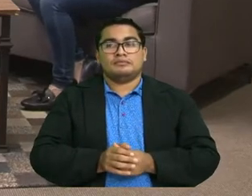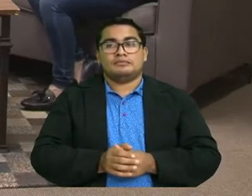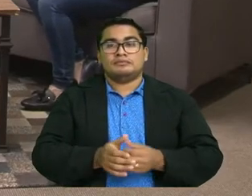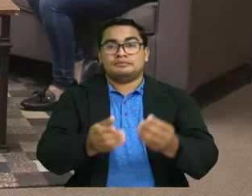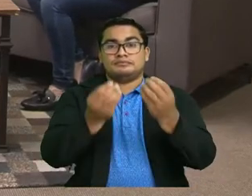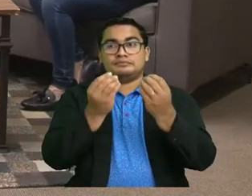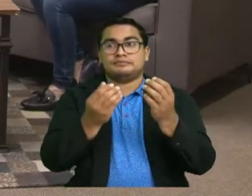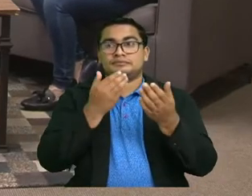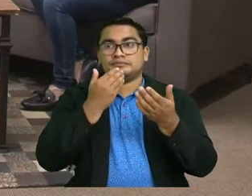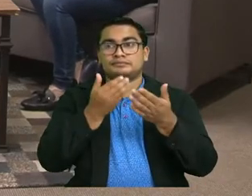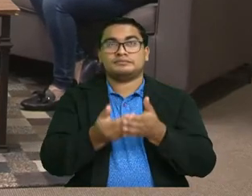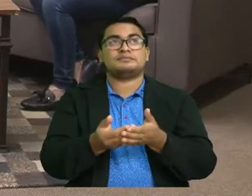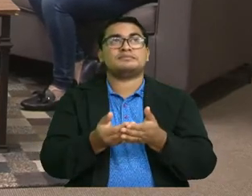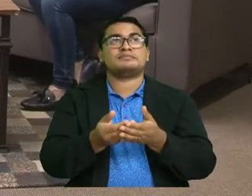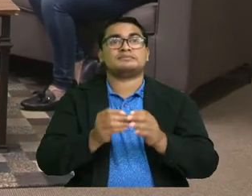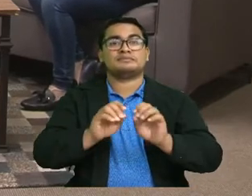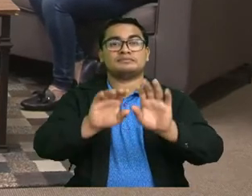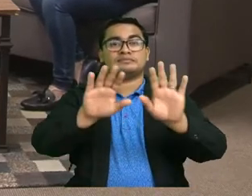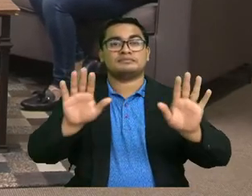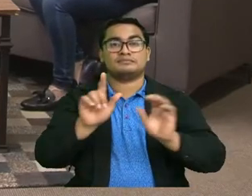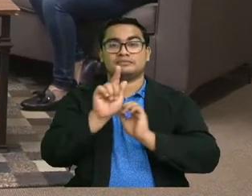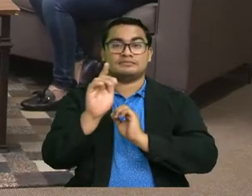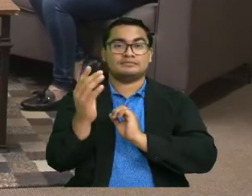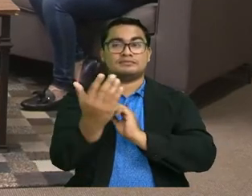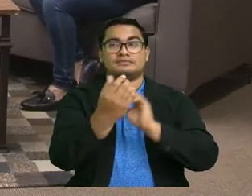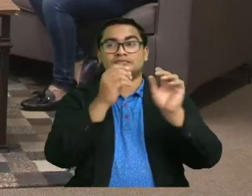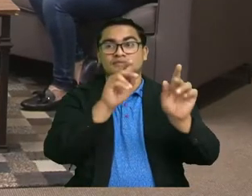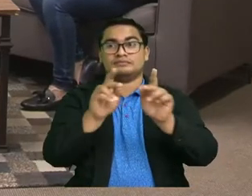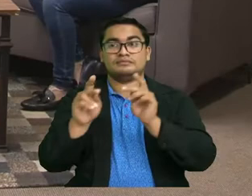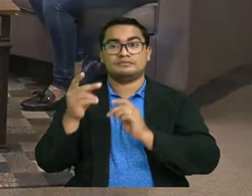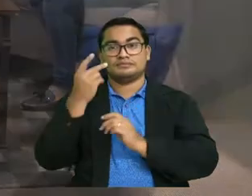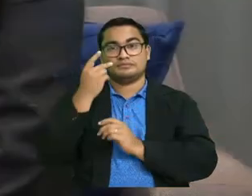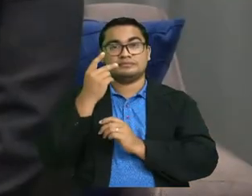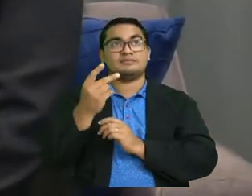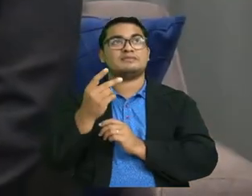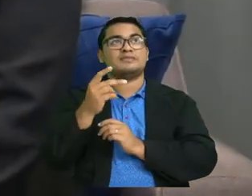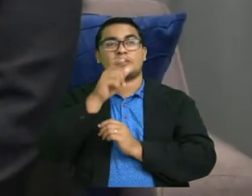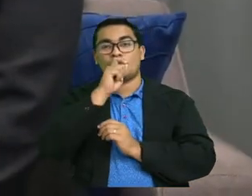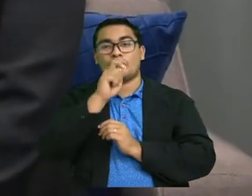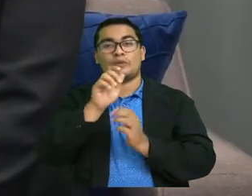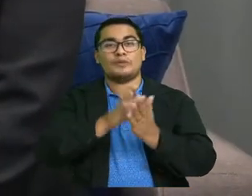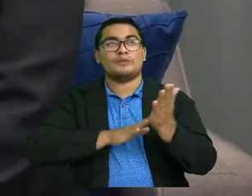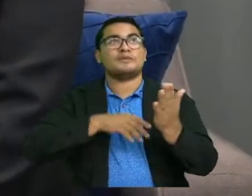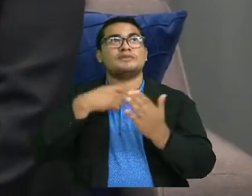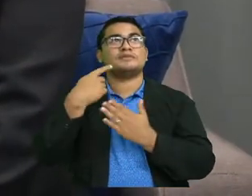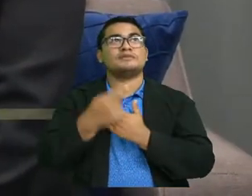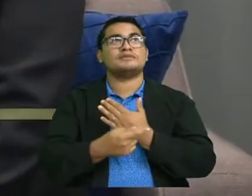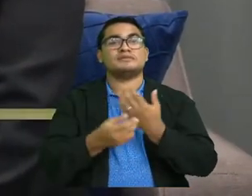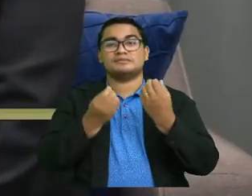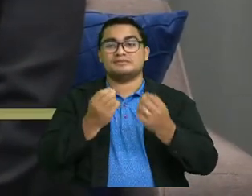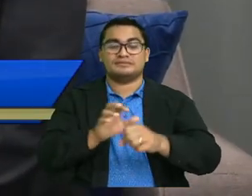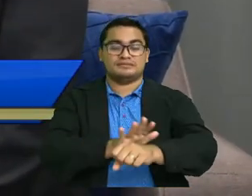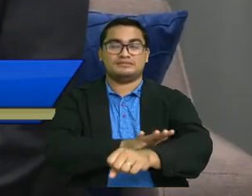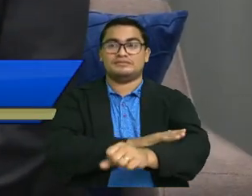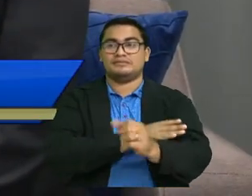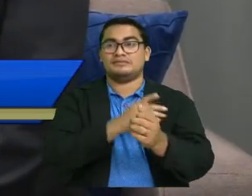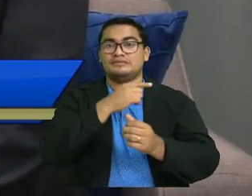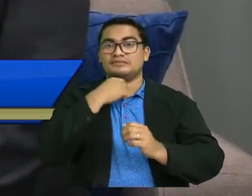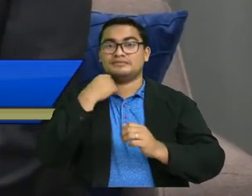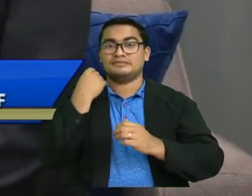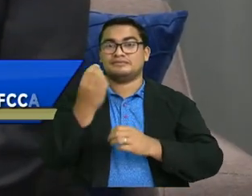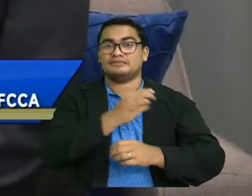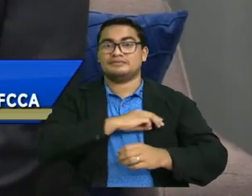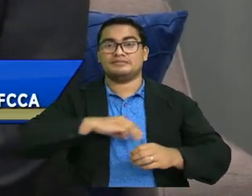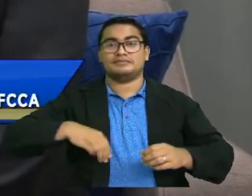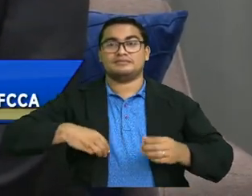muchísimas gracias, Verde. Muy buenos días a todas las personas que están viendo este gustado programa. Estamos súper emocionados, la verdad es que por el Ministerio de